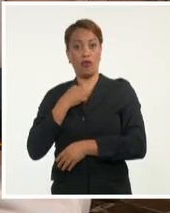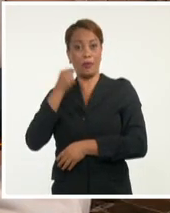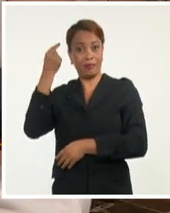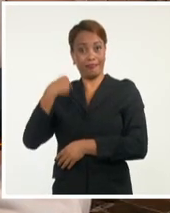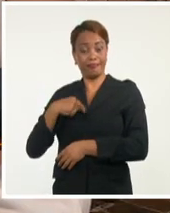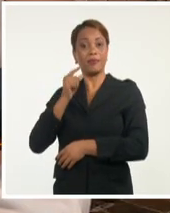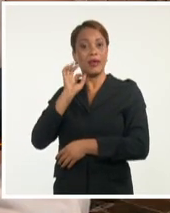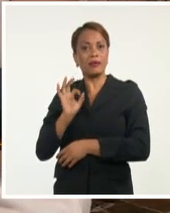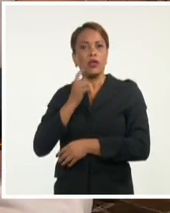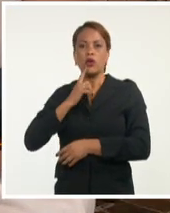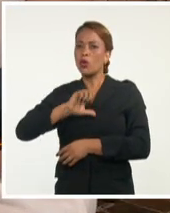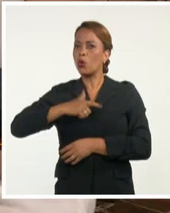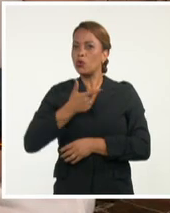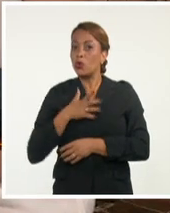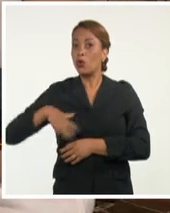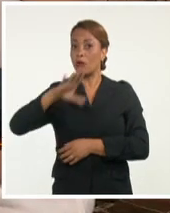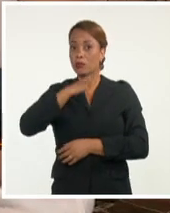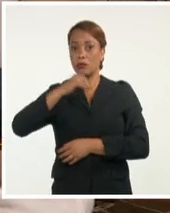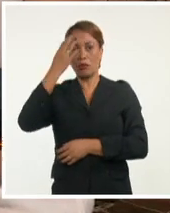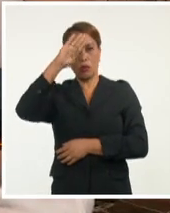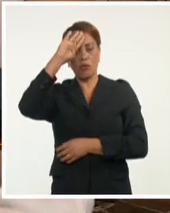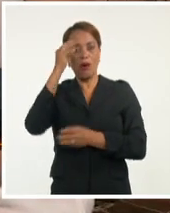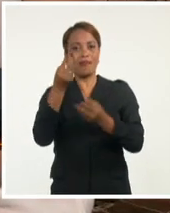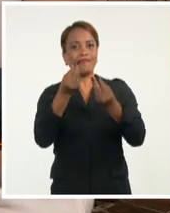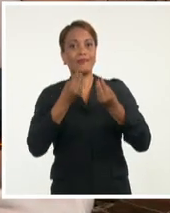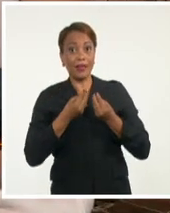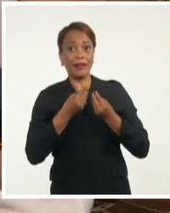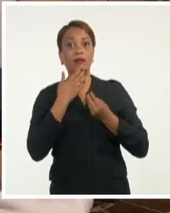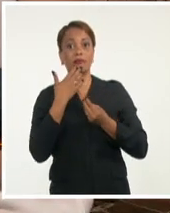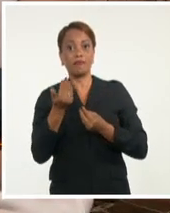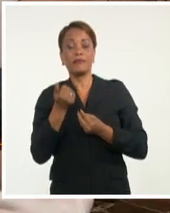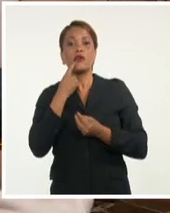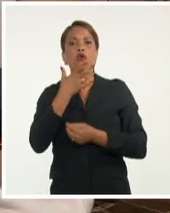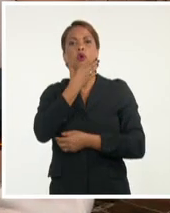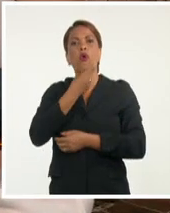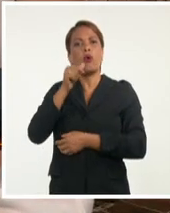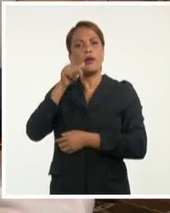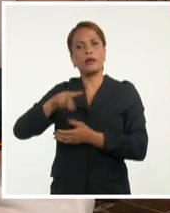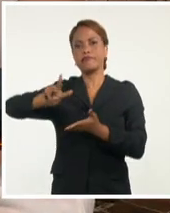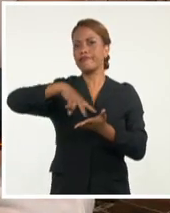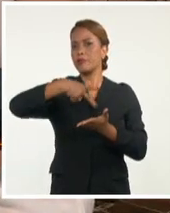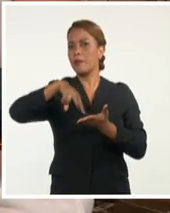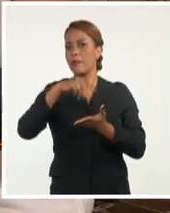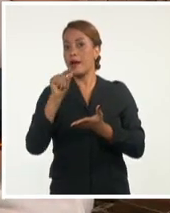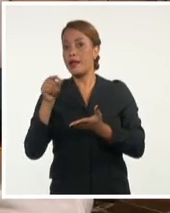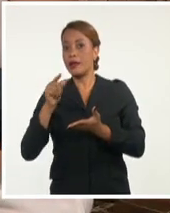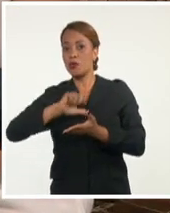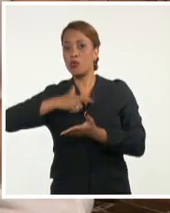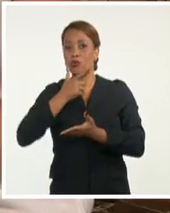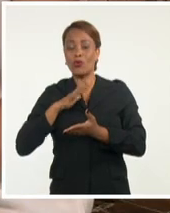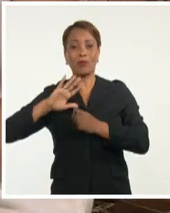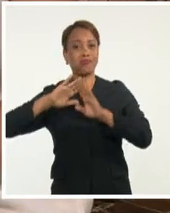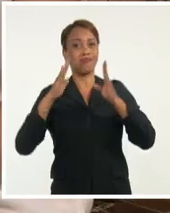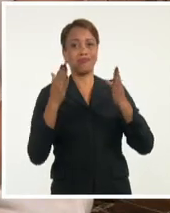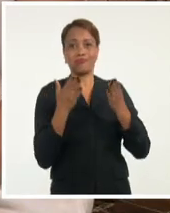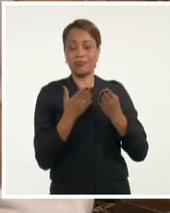cultural que nos ha brindado y nos ha ofrecido nuestra revolución, los jóvenes y bailarines y la cultura en general